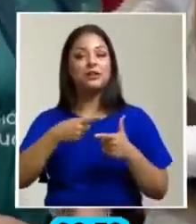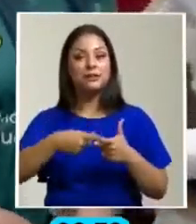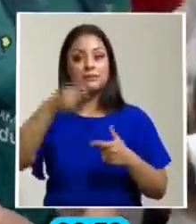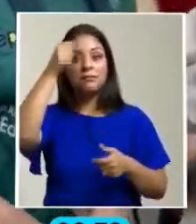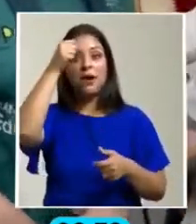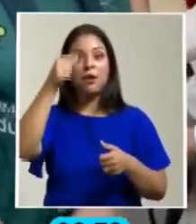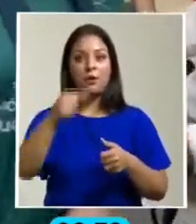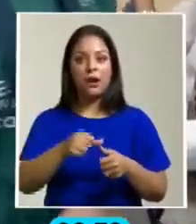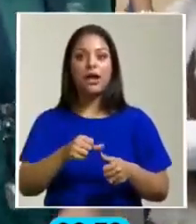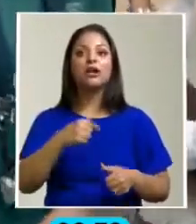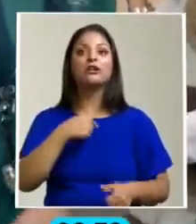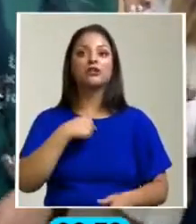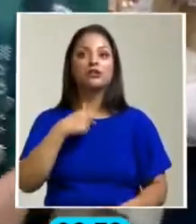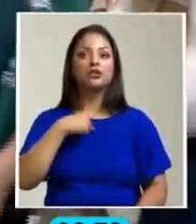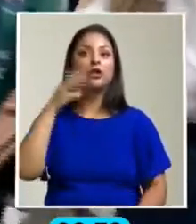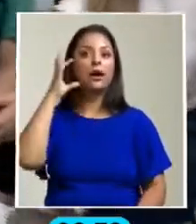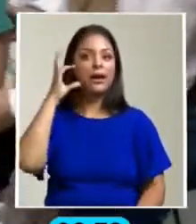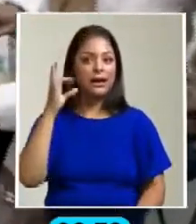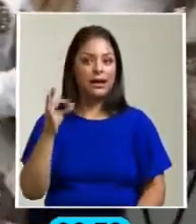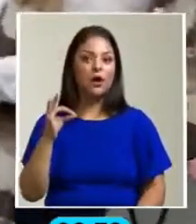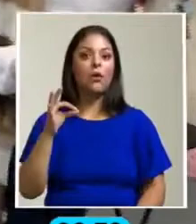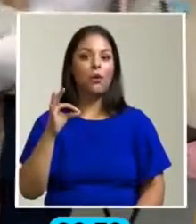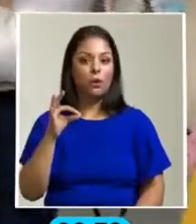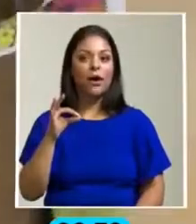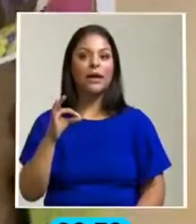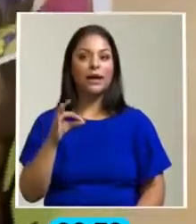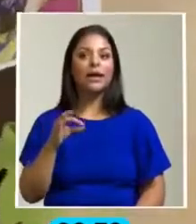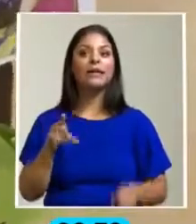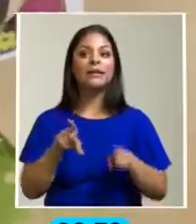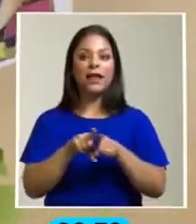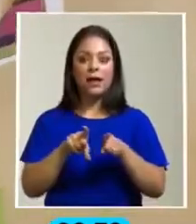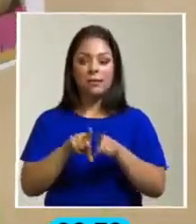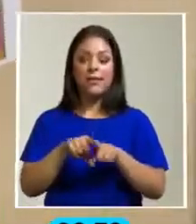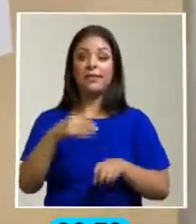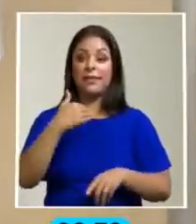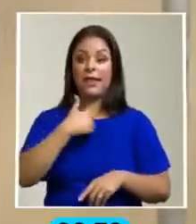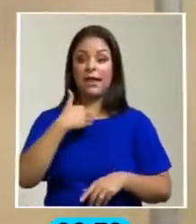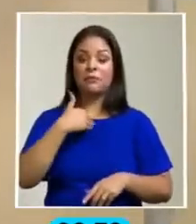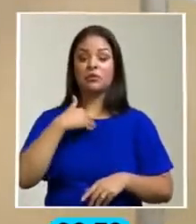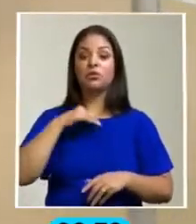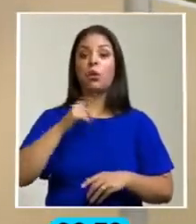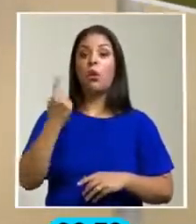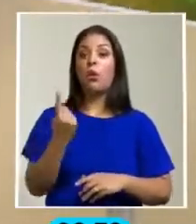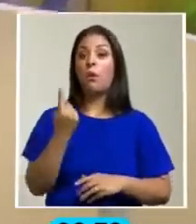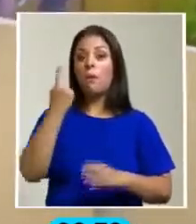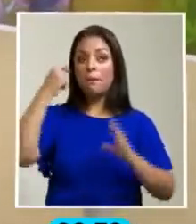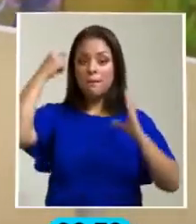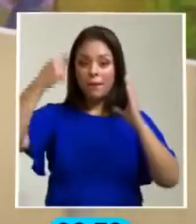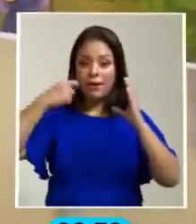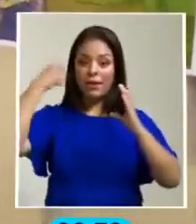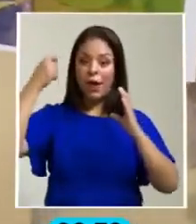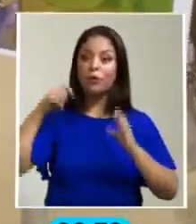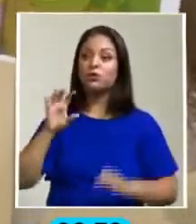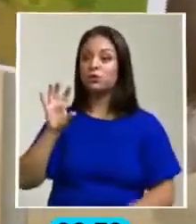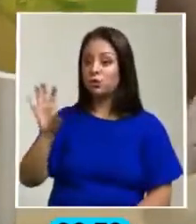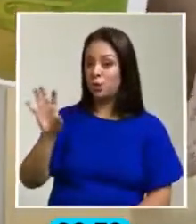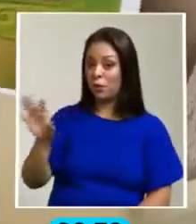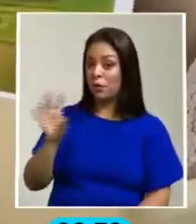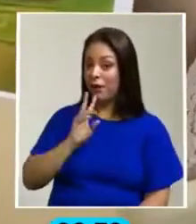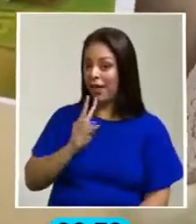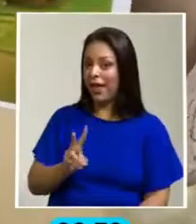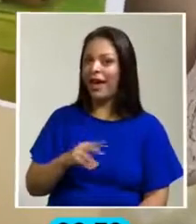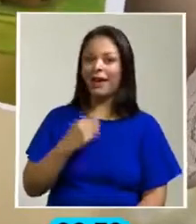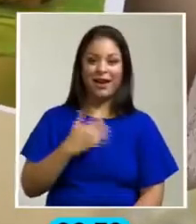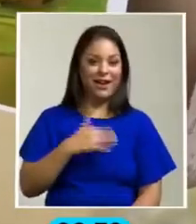yo creo, Sofi, que por ahí tenemos también un video suyo, ¿verdad? ¡Sofi!